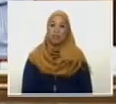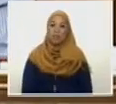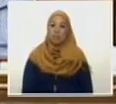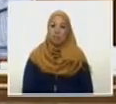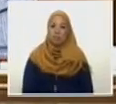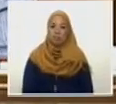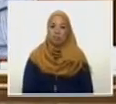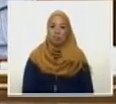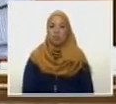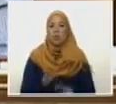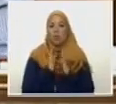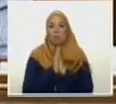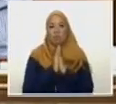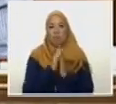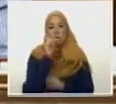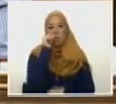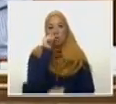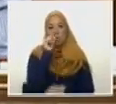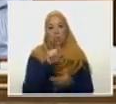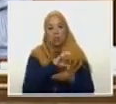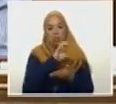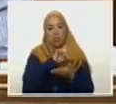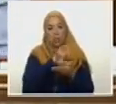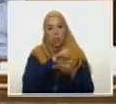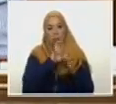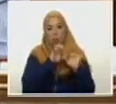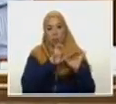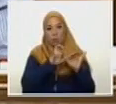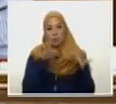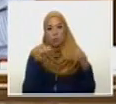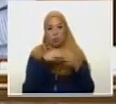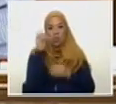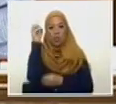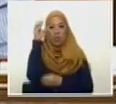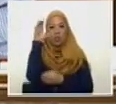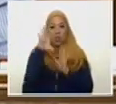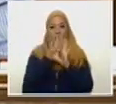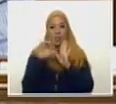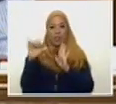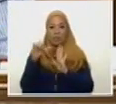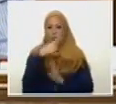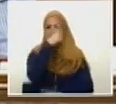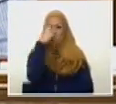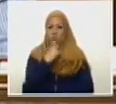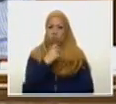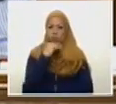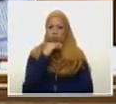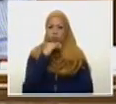Señor secretario, por favor, discúlpeme. Estamos en una sesión de la Asamblea Nacional Constituyente, una cosa seria aquí.